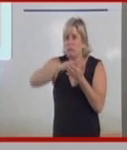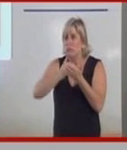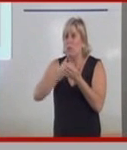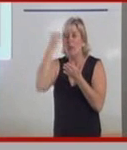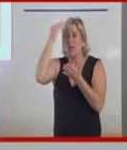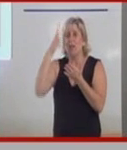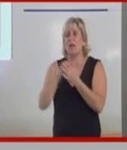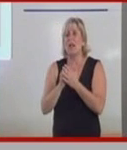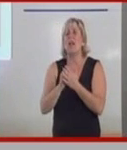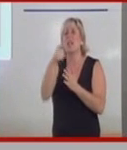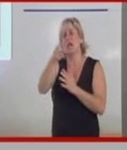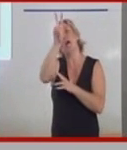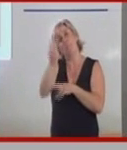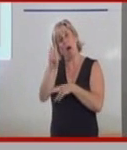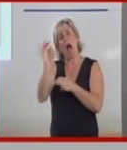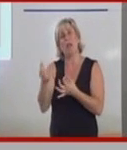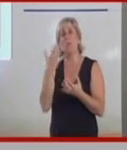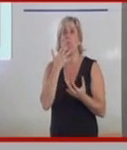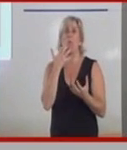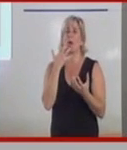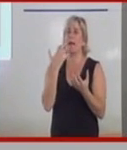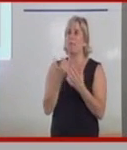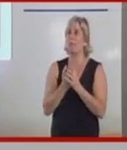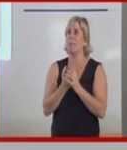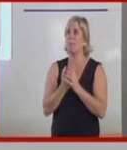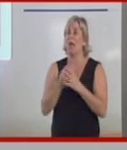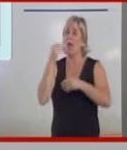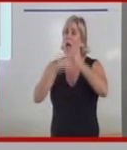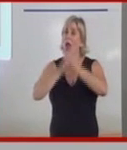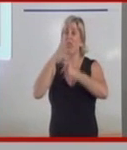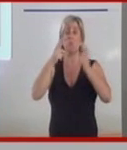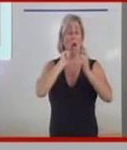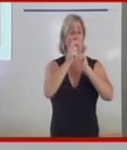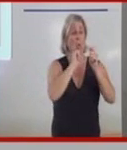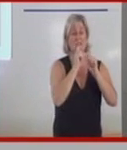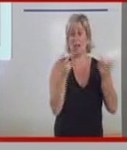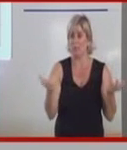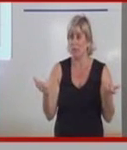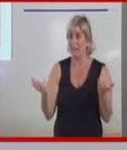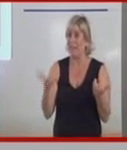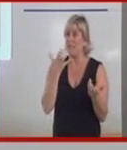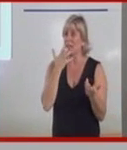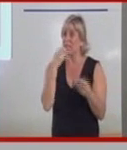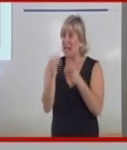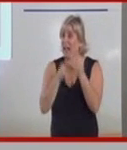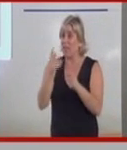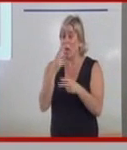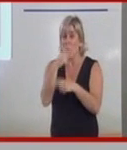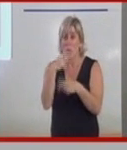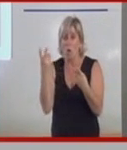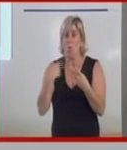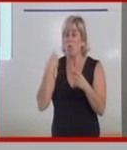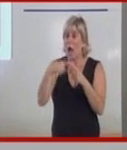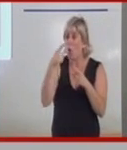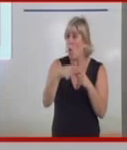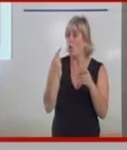consideran muy válidas, ¿no? Como serían, pues, por ejemplo, el realizar una encuesta. Si, por ejemplo, se quiere lanzar un